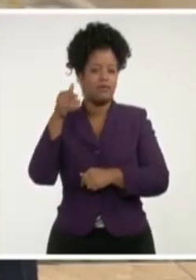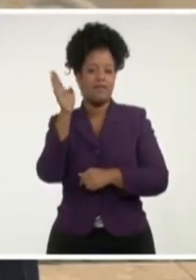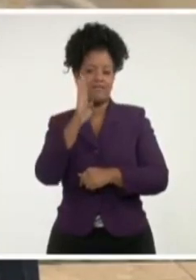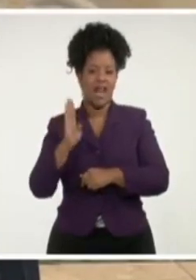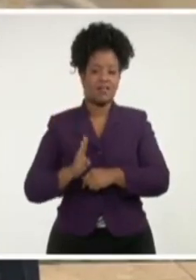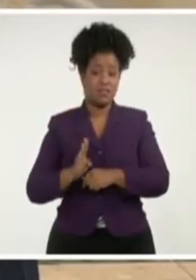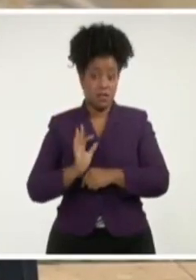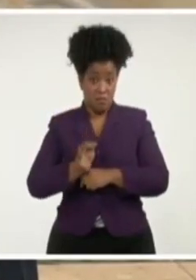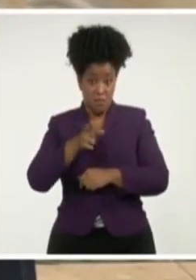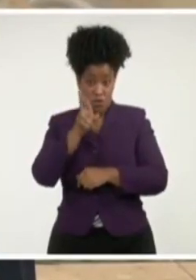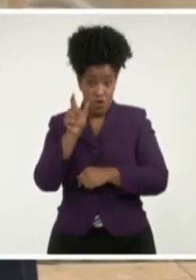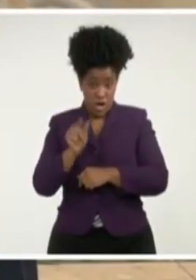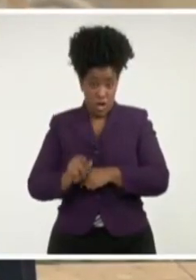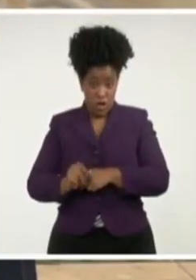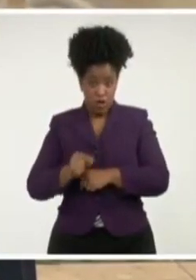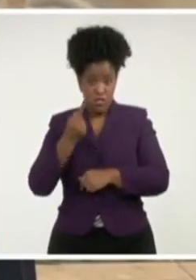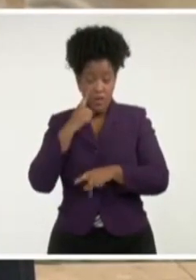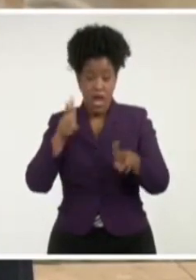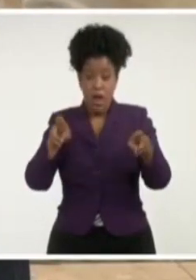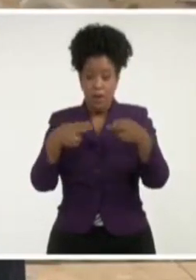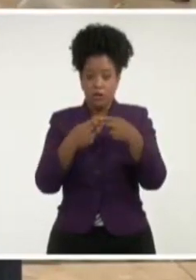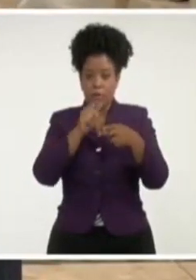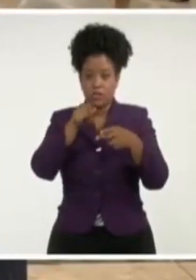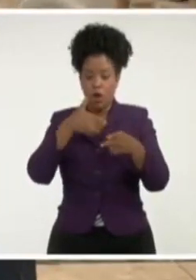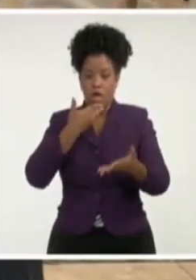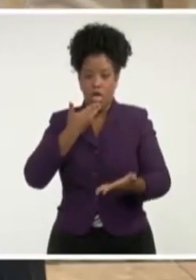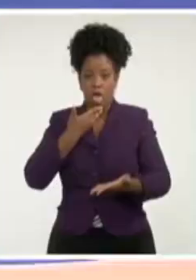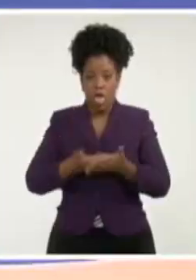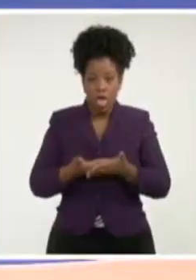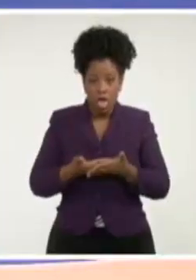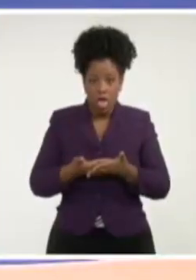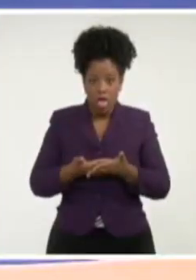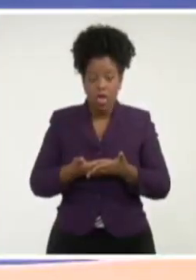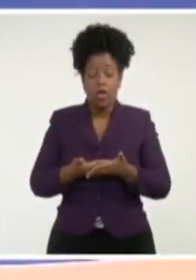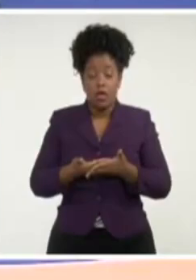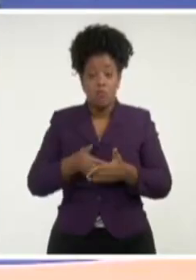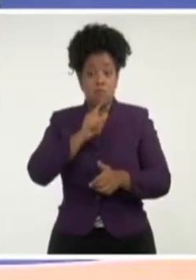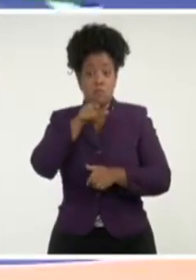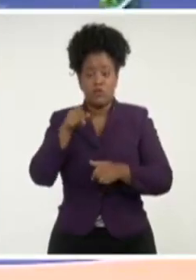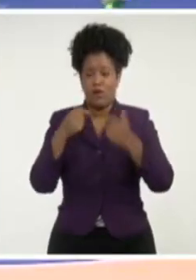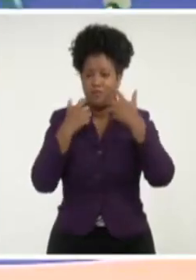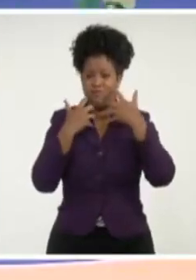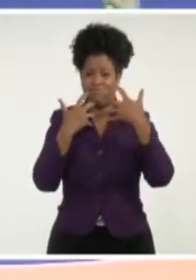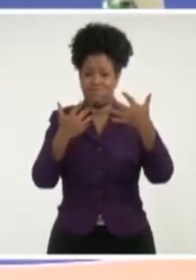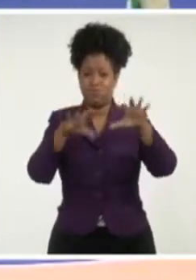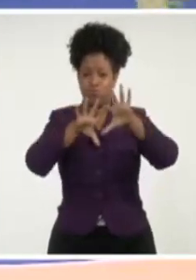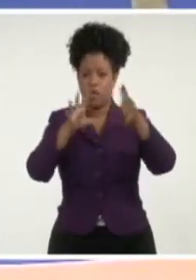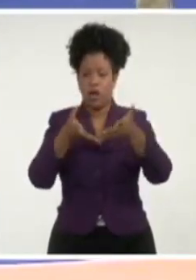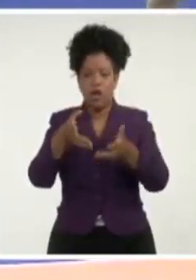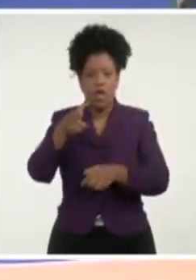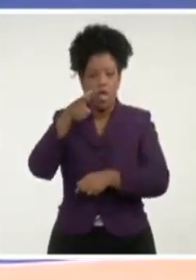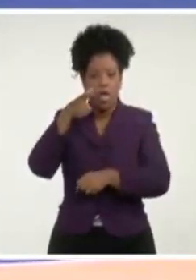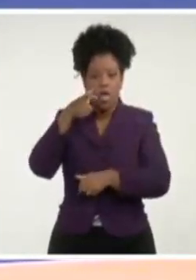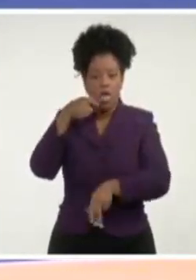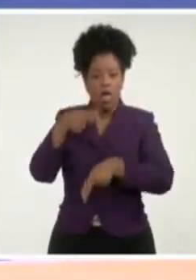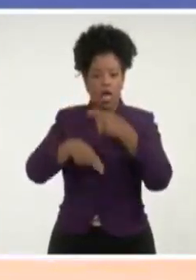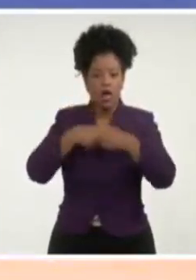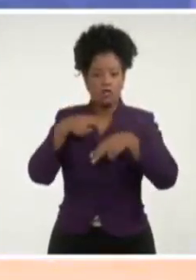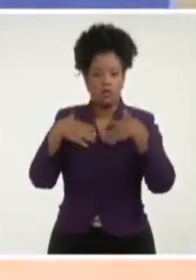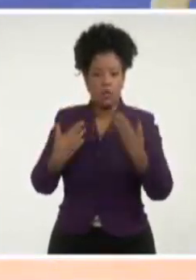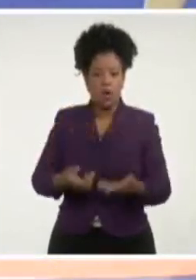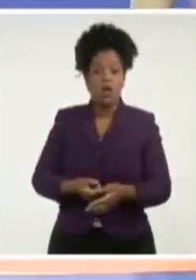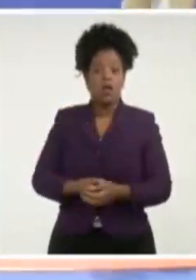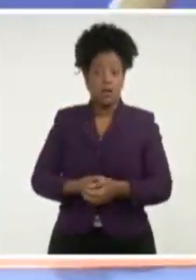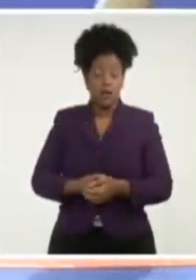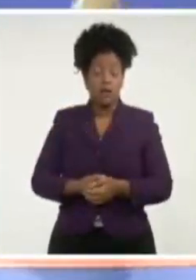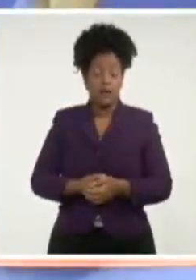compitiendo, paralizó la villa. Estaban muchos atletas de renombre mundial pendientes a Mijaín. Así que te podrás imaginar que yo